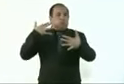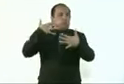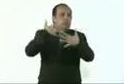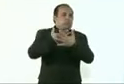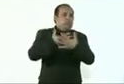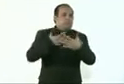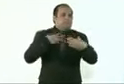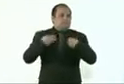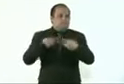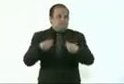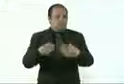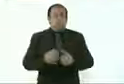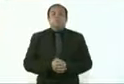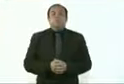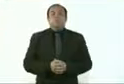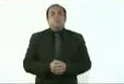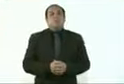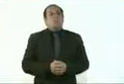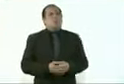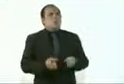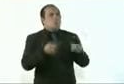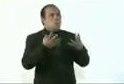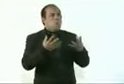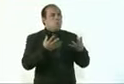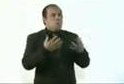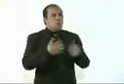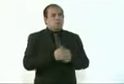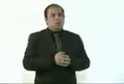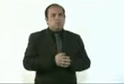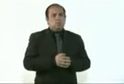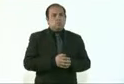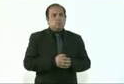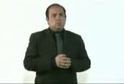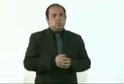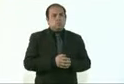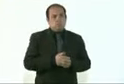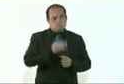pandemia. ¿Cuántos calculan de este registro